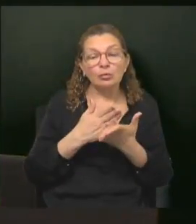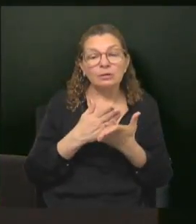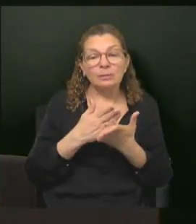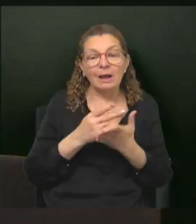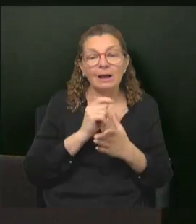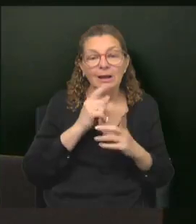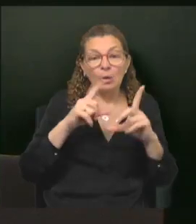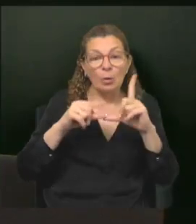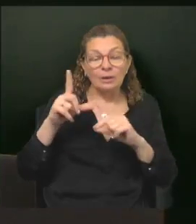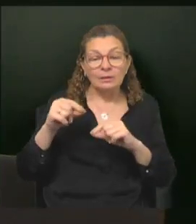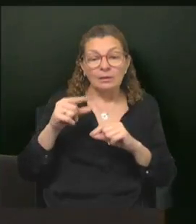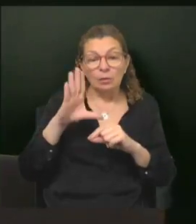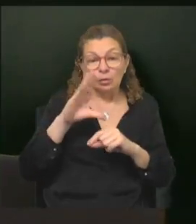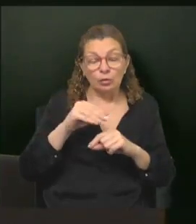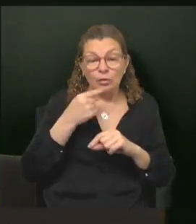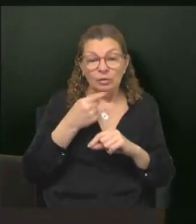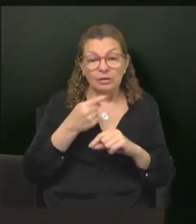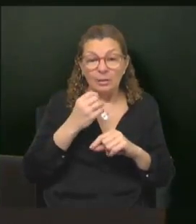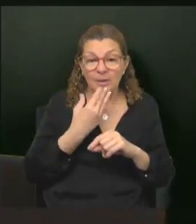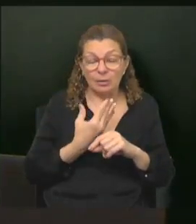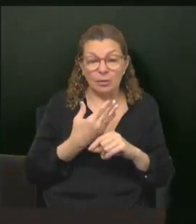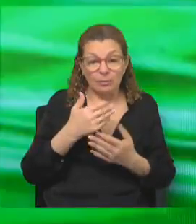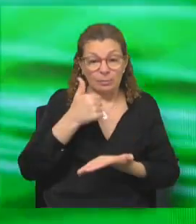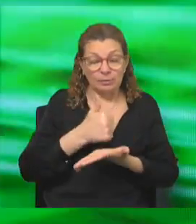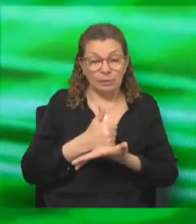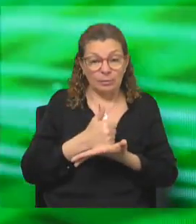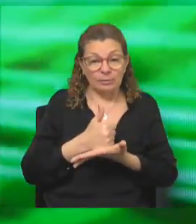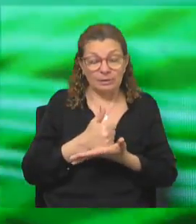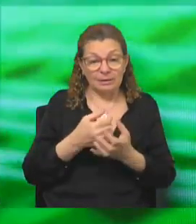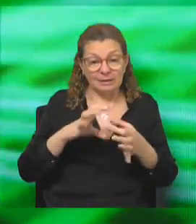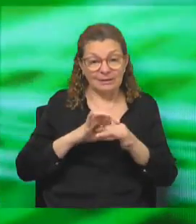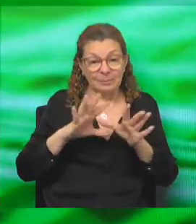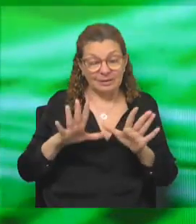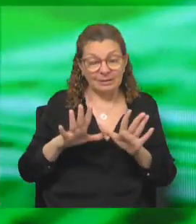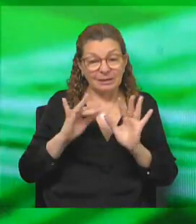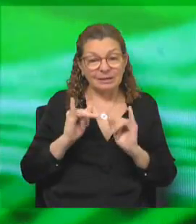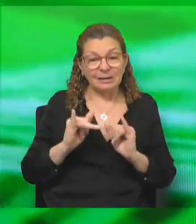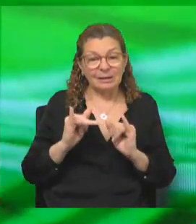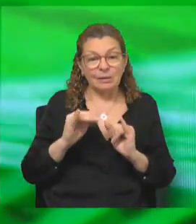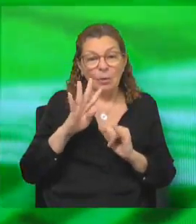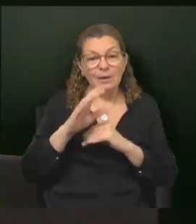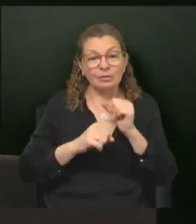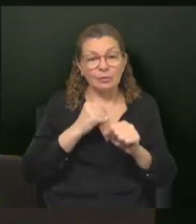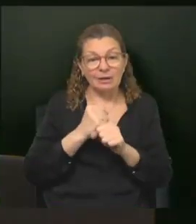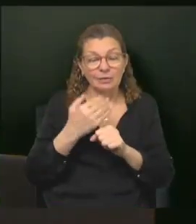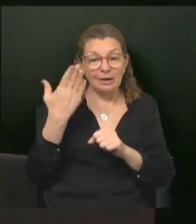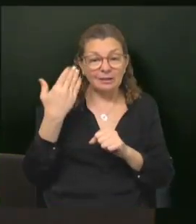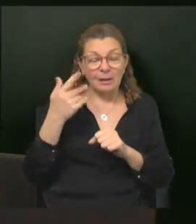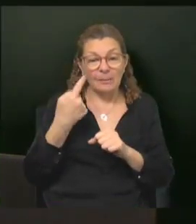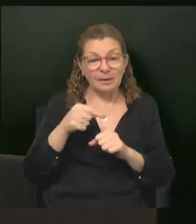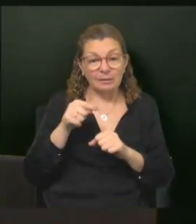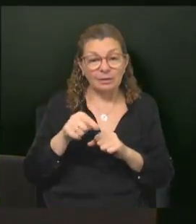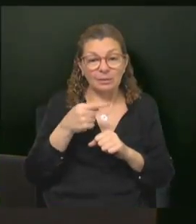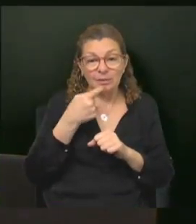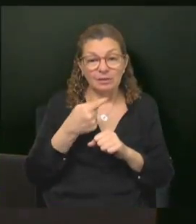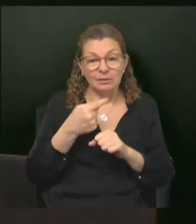encuestas que con todo tan eh mejor posicionado al partido independiente que hace eh 4 años atrás pero un dato